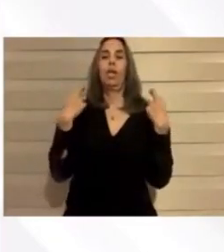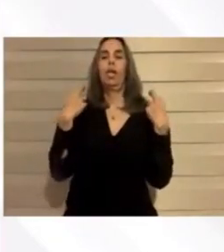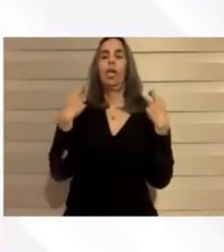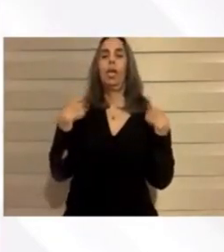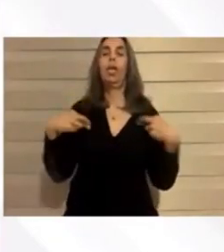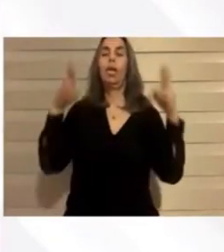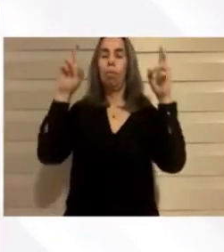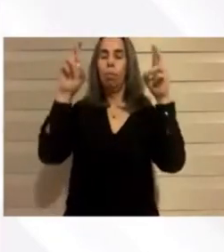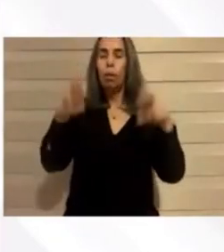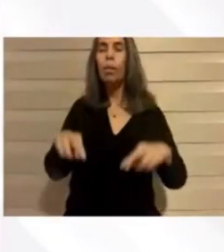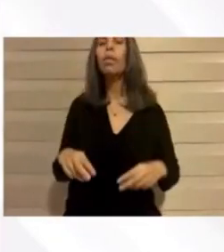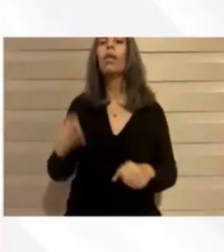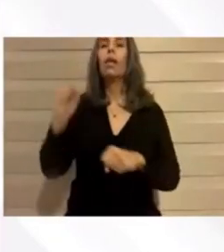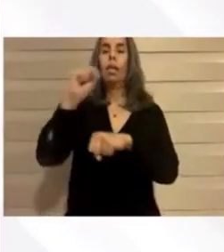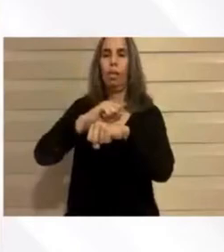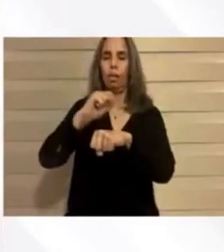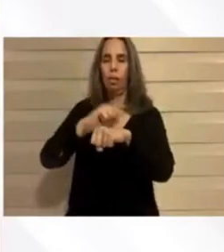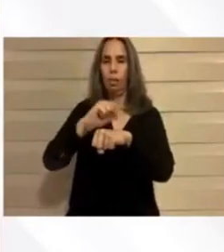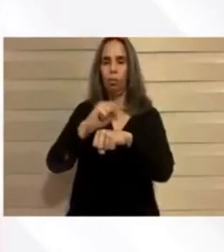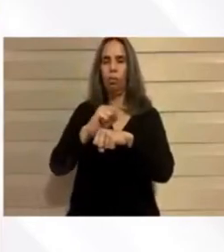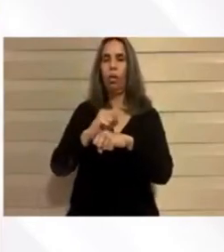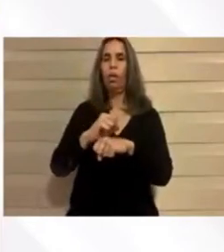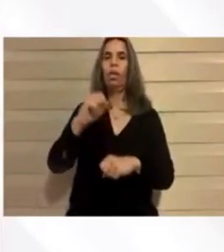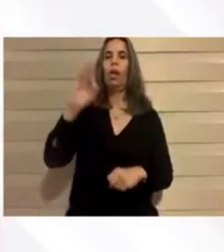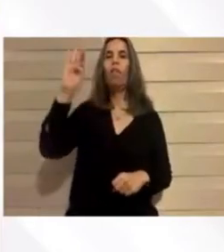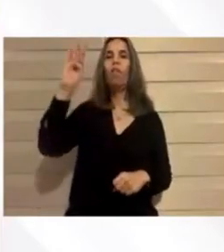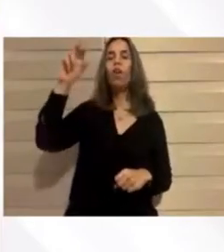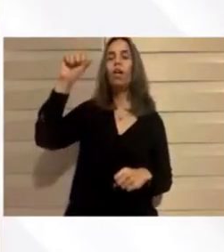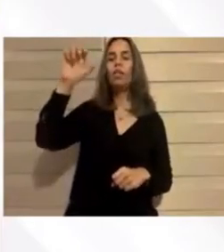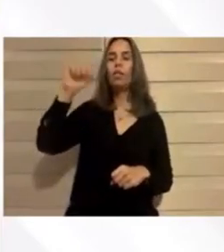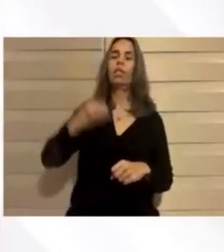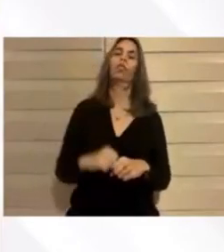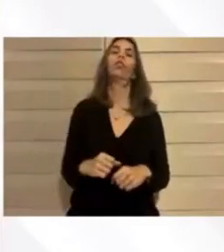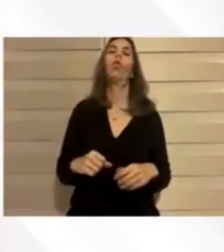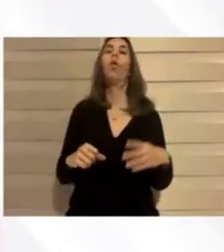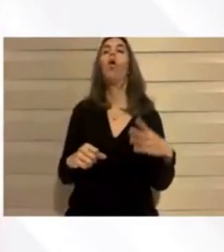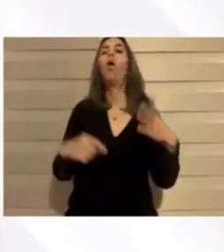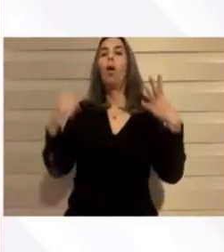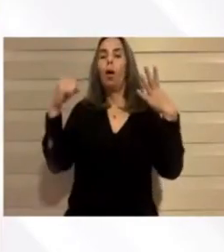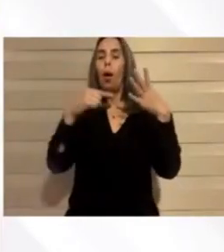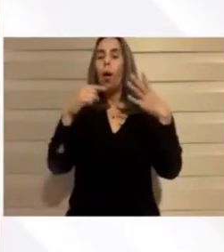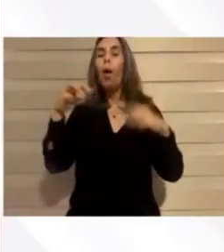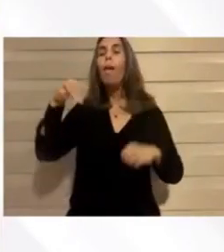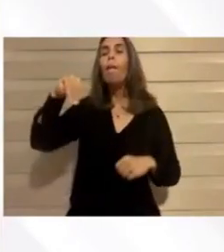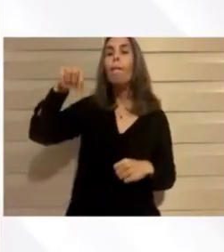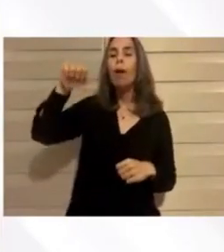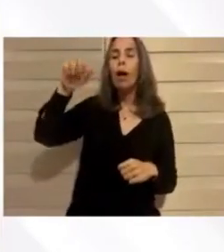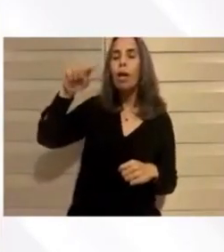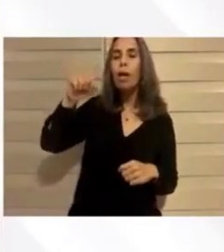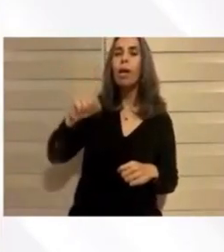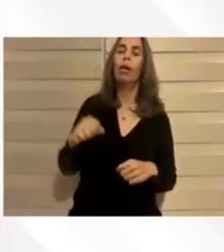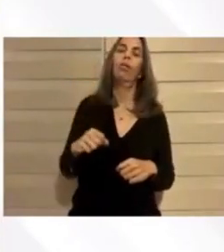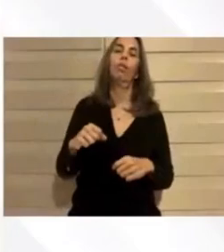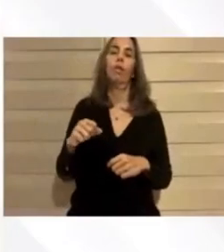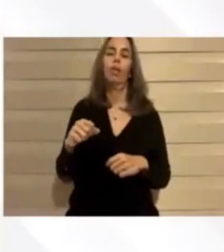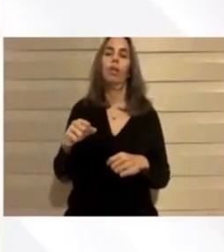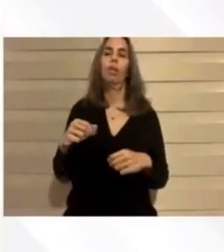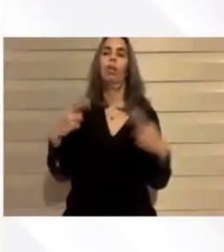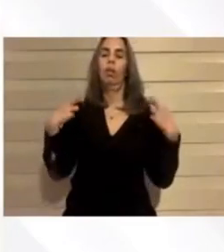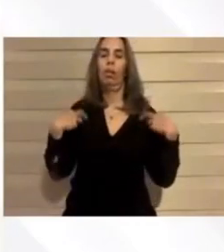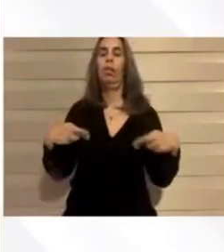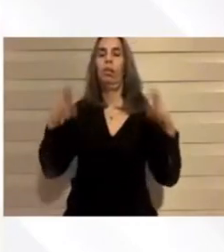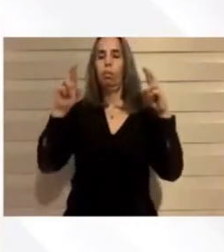Secundaria Francisco Larroyo. A María Fernanda Santos Jiménez, representante de la